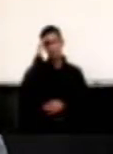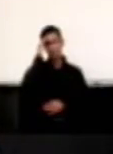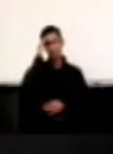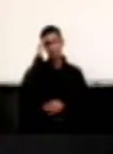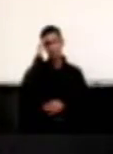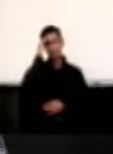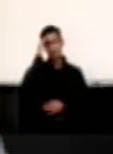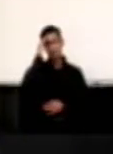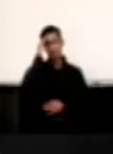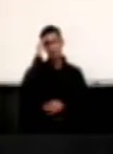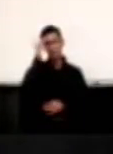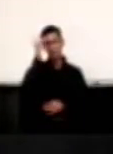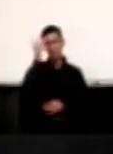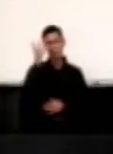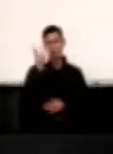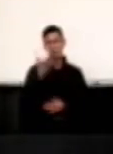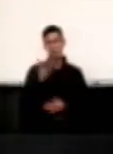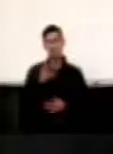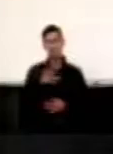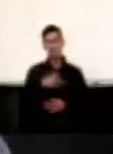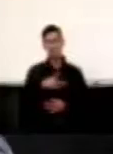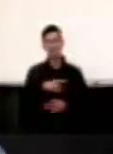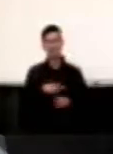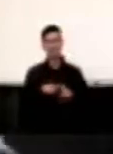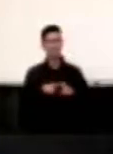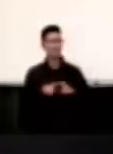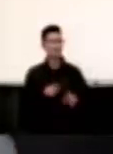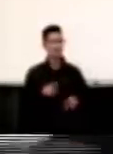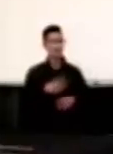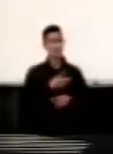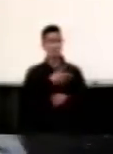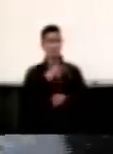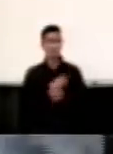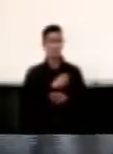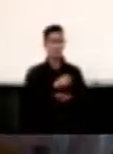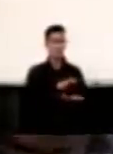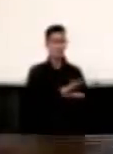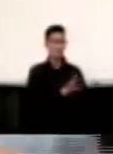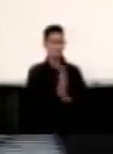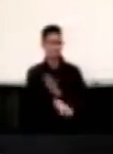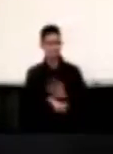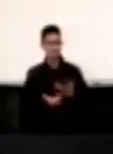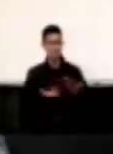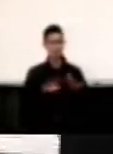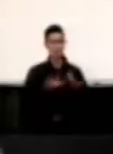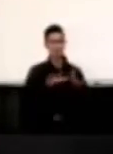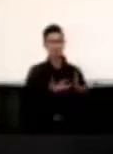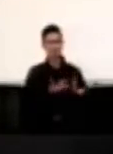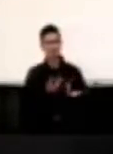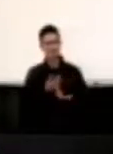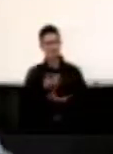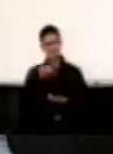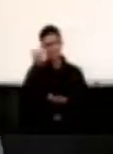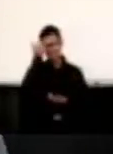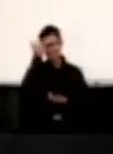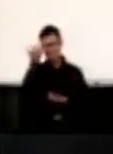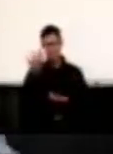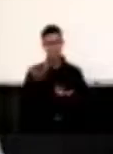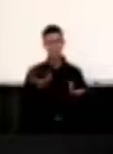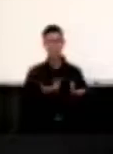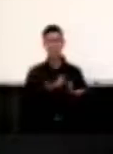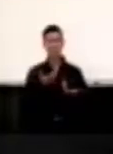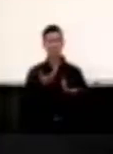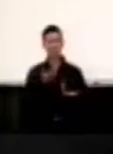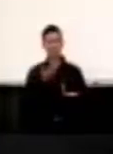válido el eslogan de la Cuarta Transformación, ¿no? Es un eslogan y está bien, como hay que respetarlo, como todo partido lo va a hacer,